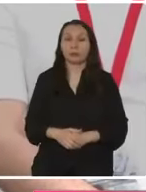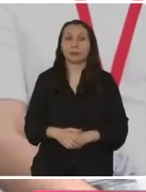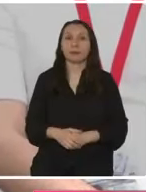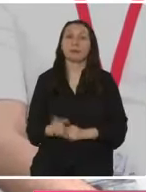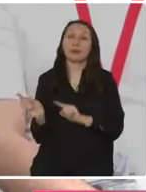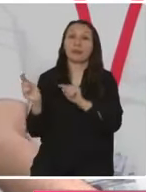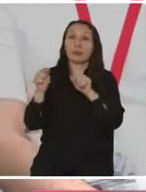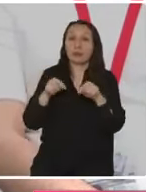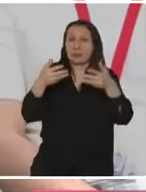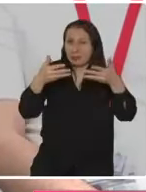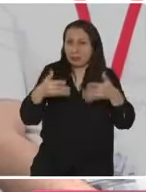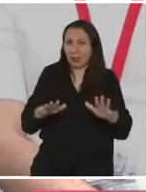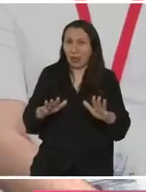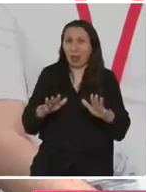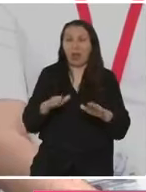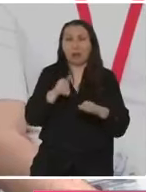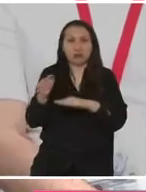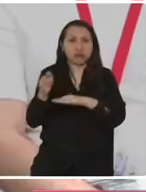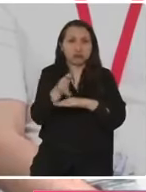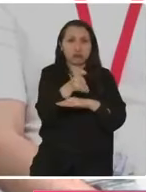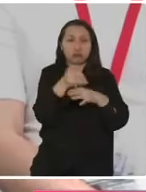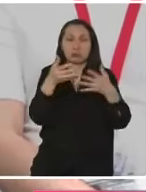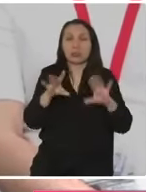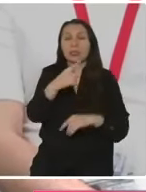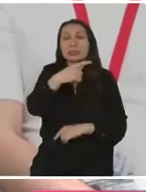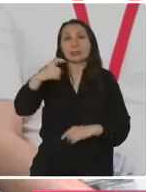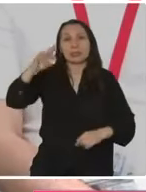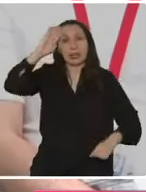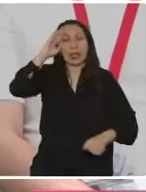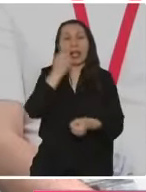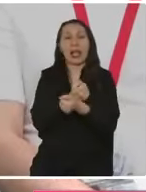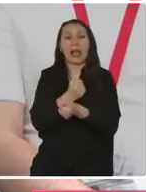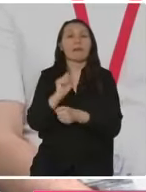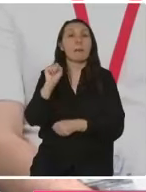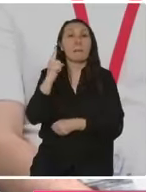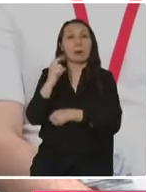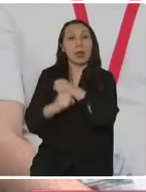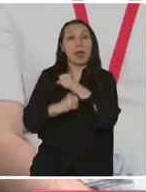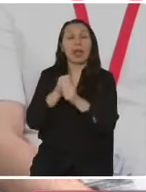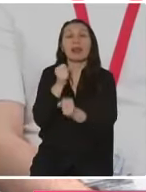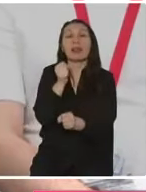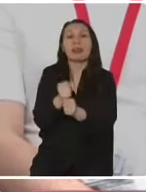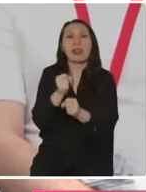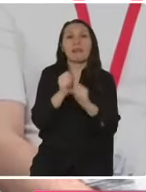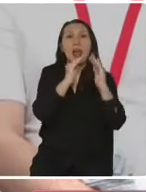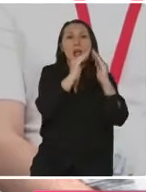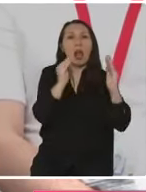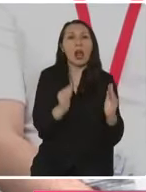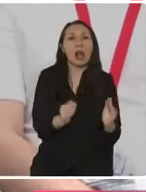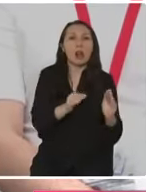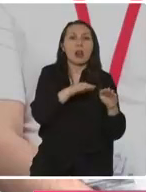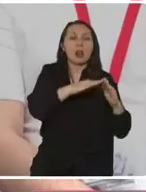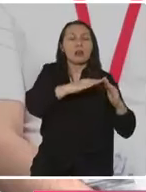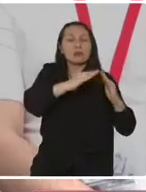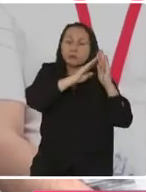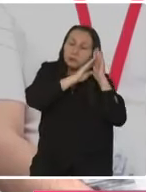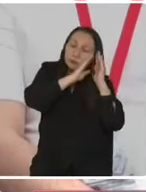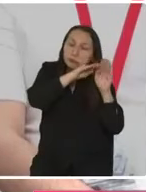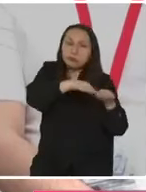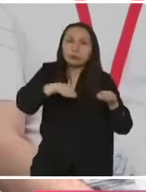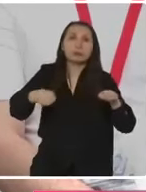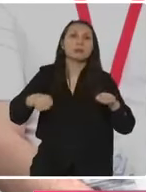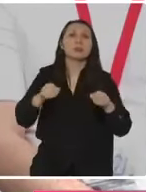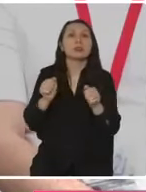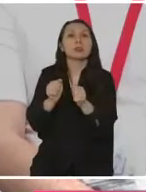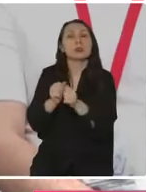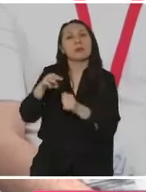Vienen, además, ya están instalados y desplegados 100 carabineros de primer año que trabajarán en los albergues junto a los MIC. En los